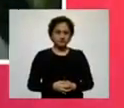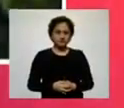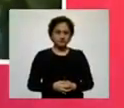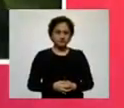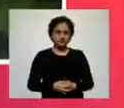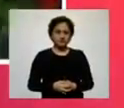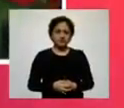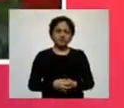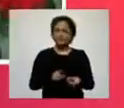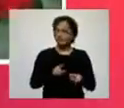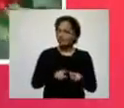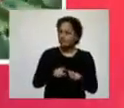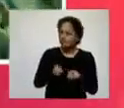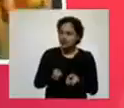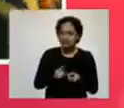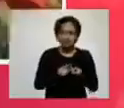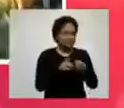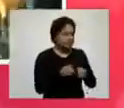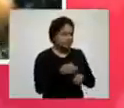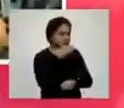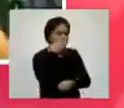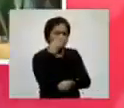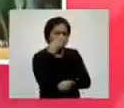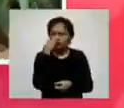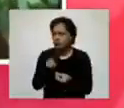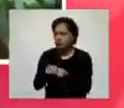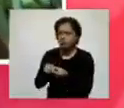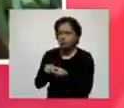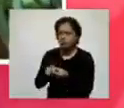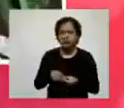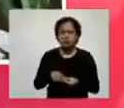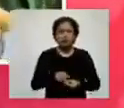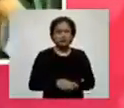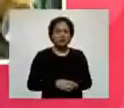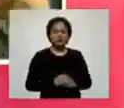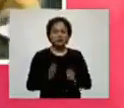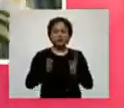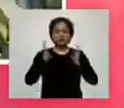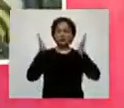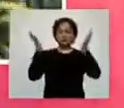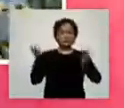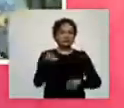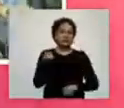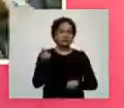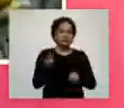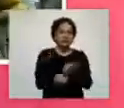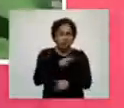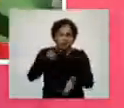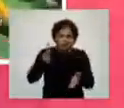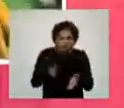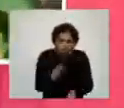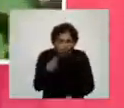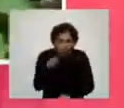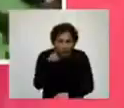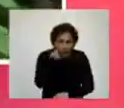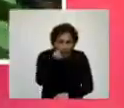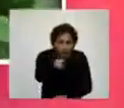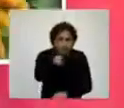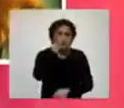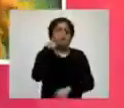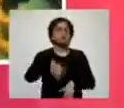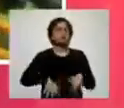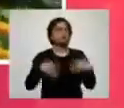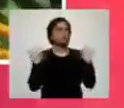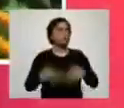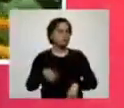¿Dónde estará la flor? ¿Dónde? ¿Qué? ¿Qué? ¿Otra vez tú? Eres el